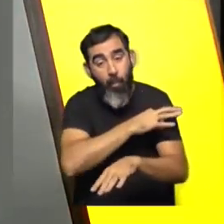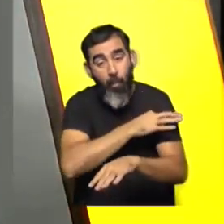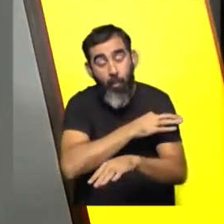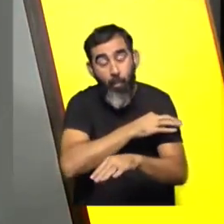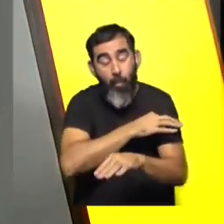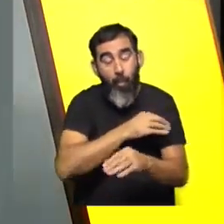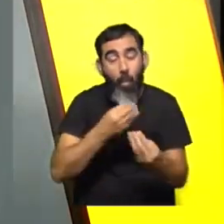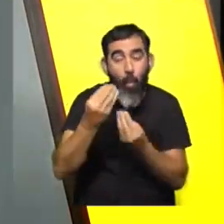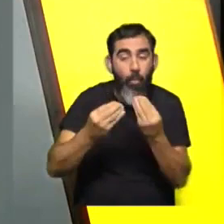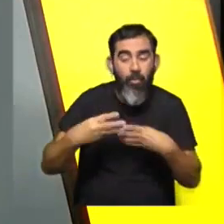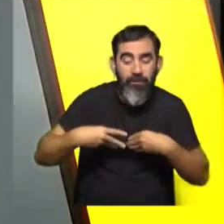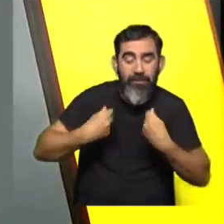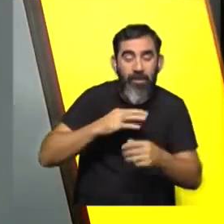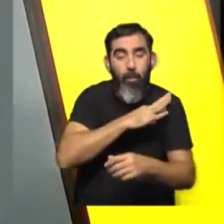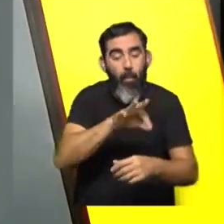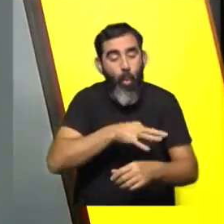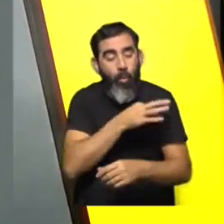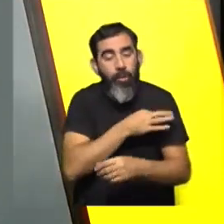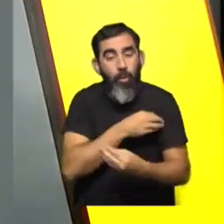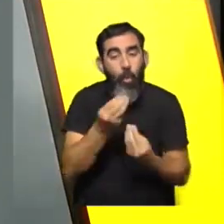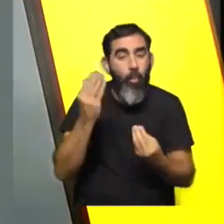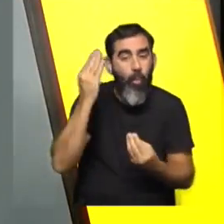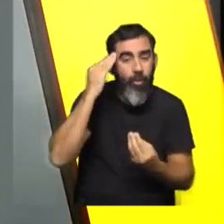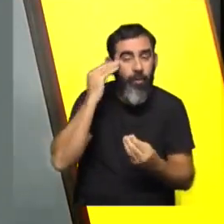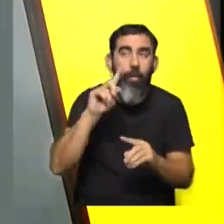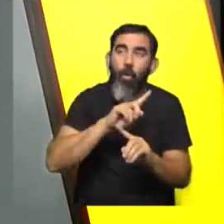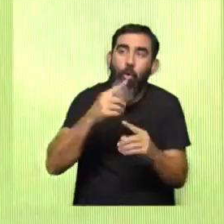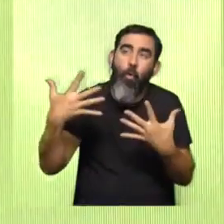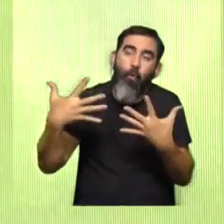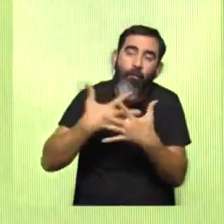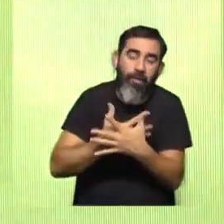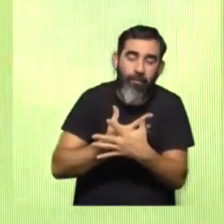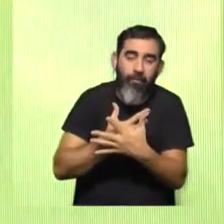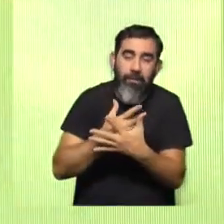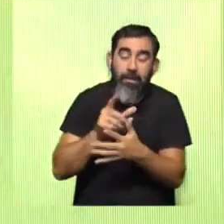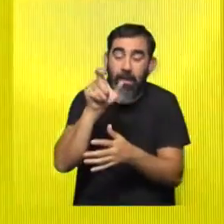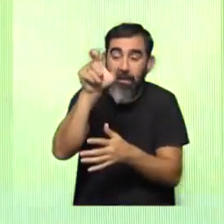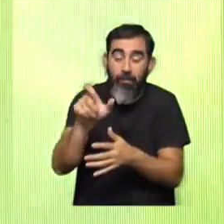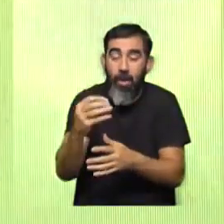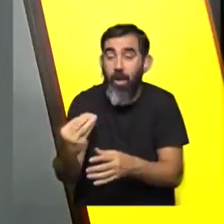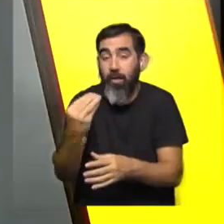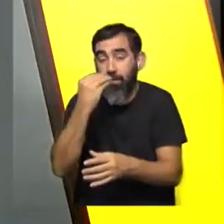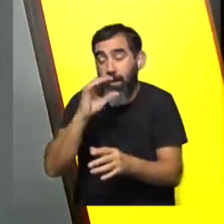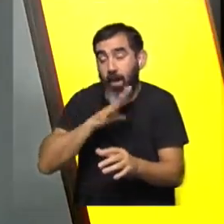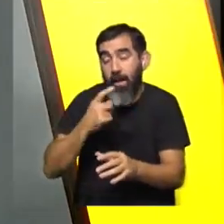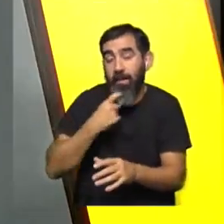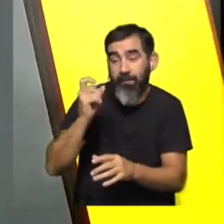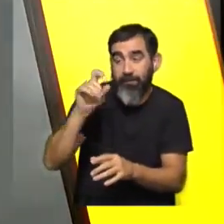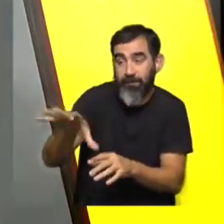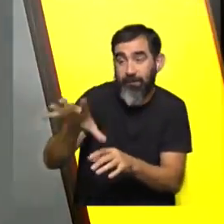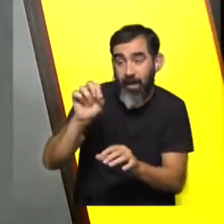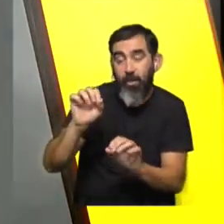estudiar cómo sienten los mosquitos, cómo detectan. No vamos a hablar de víctimas, vamos a hablar de presas, porque se alimentan, ¿no? Después,